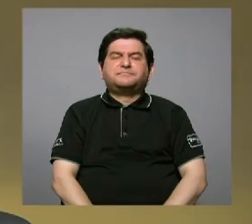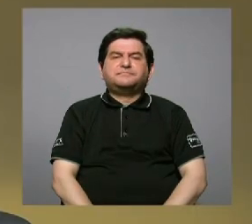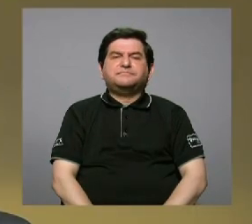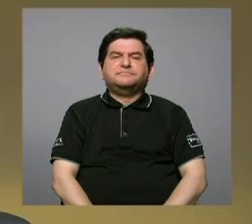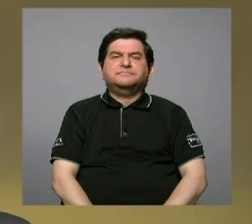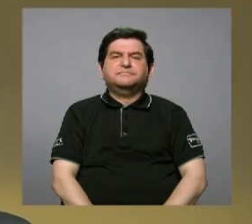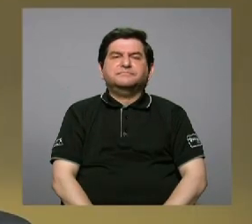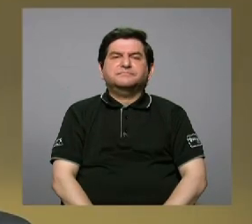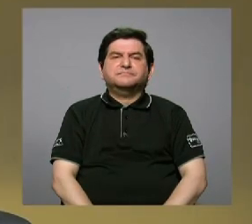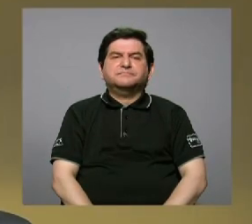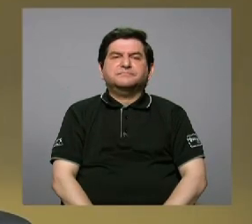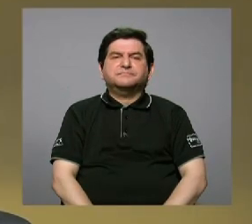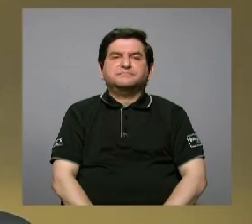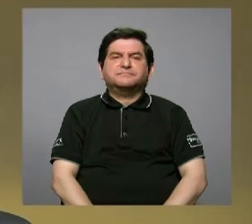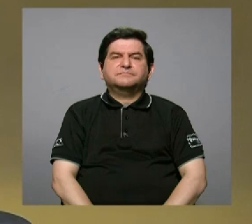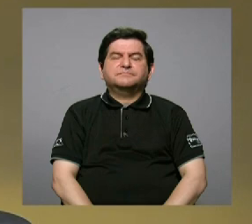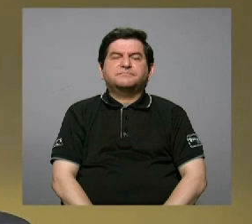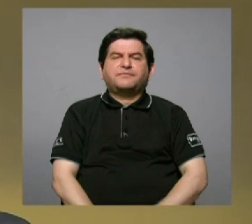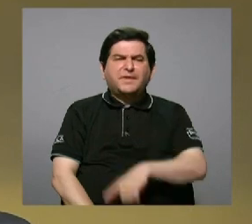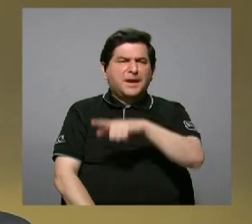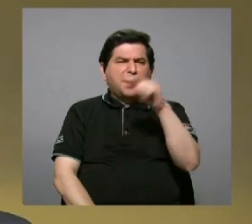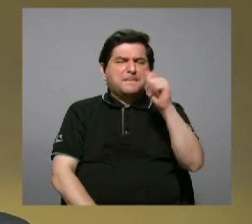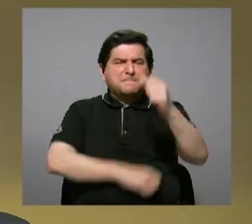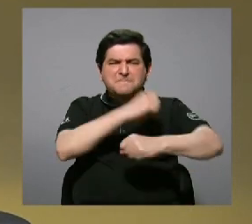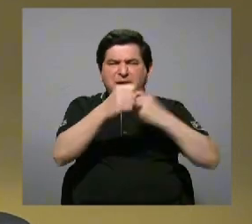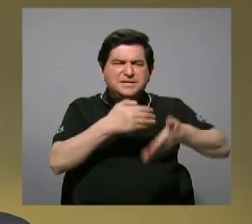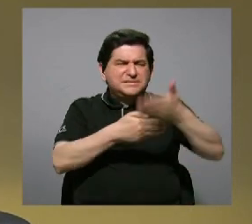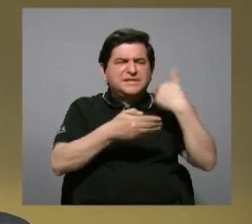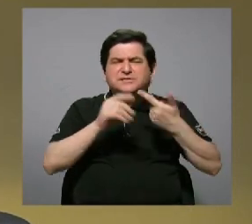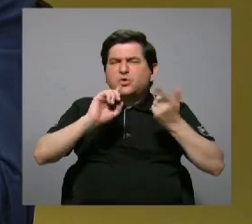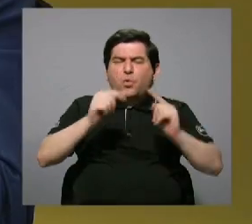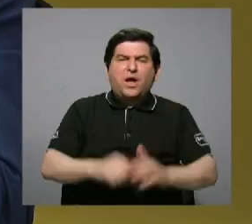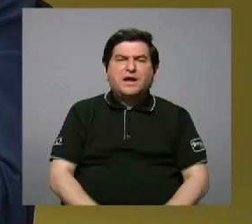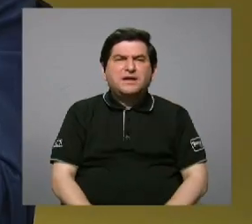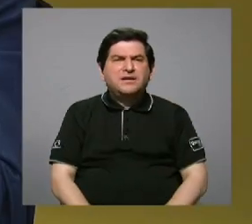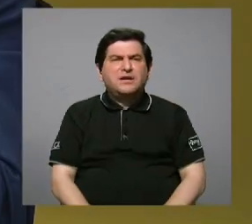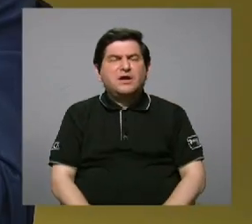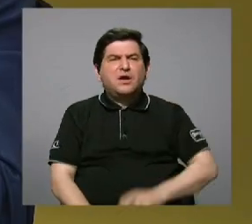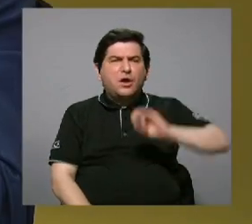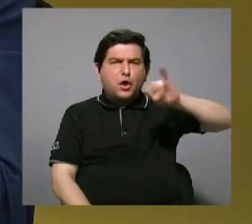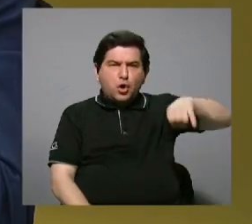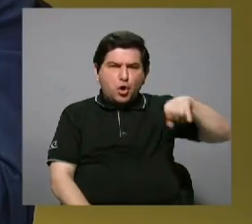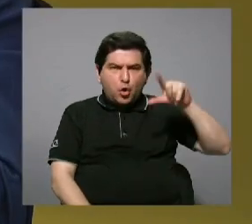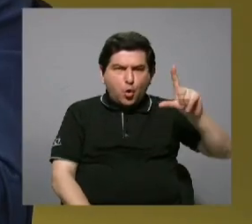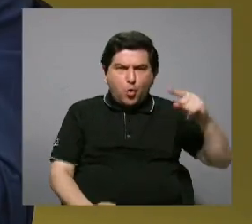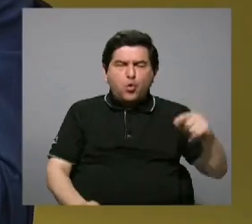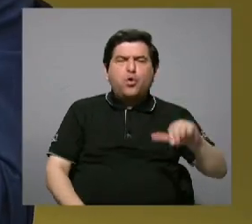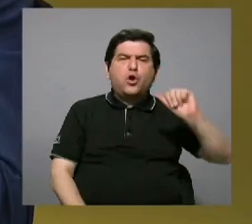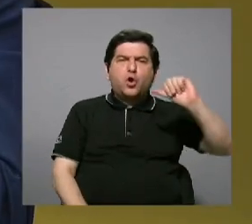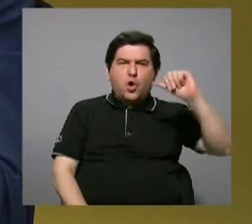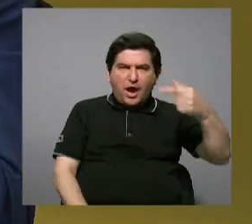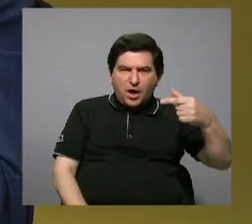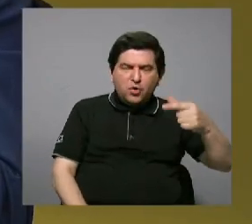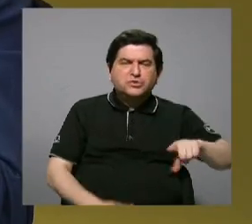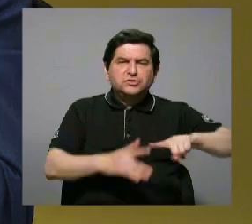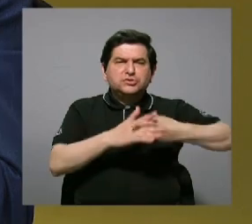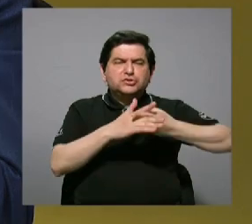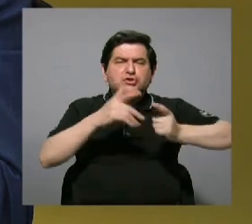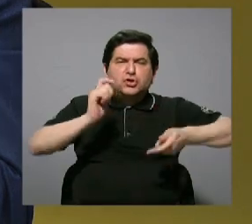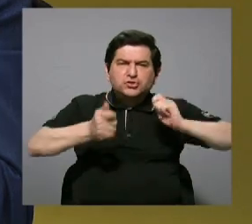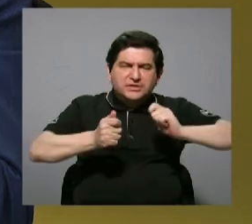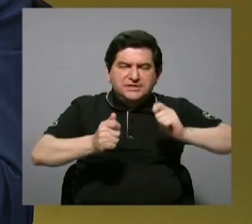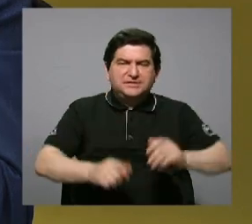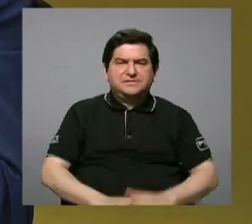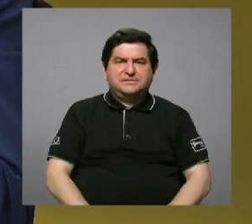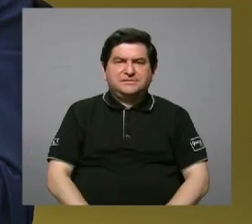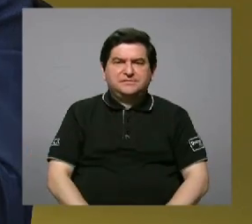¿En qué meses del año pasado se hizo? Esa se hizo entre julio, agosto e inicios de septiembre. Todos